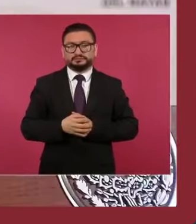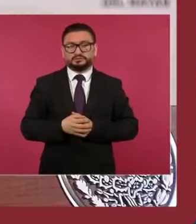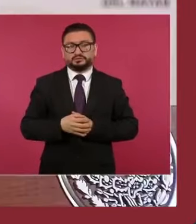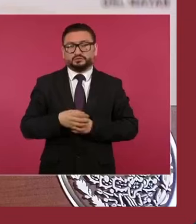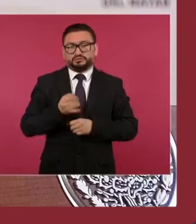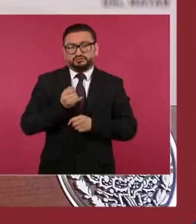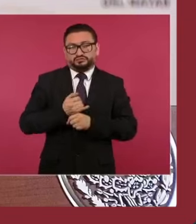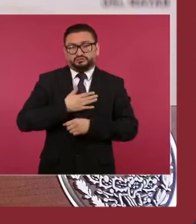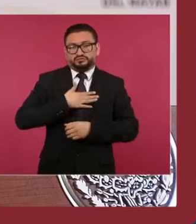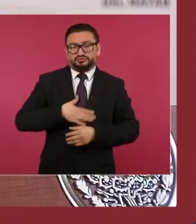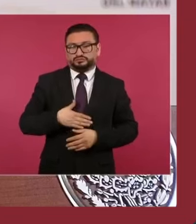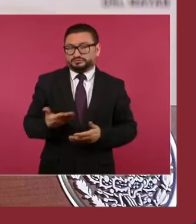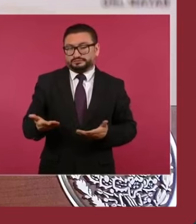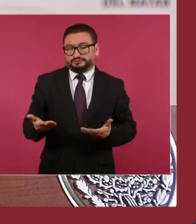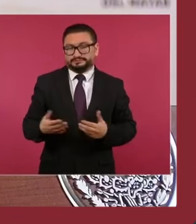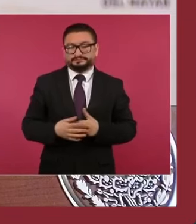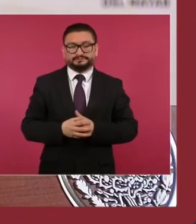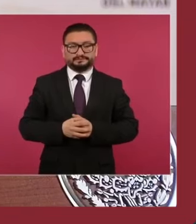injustos.